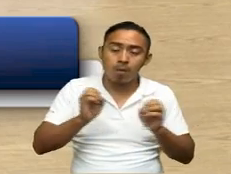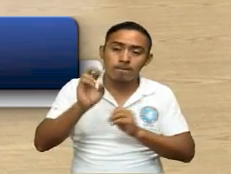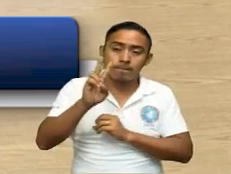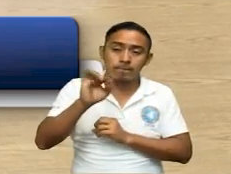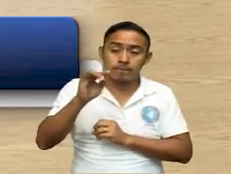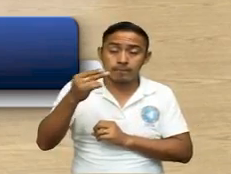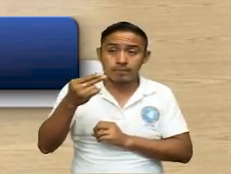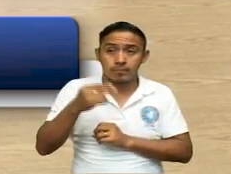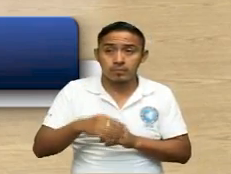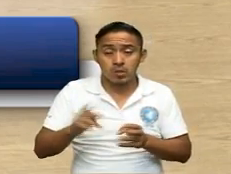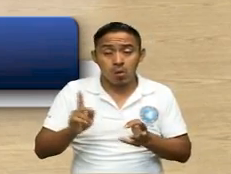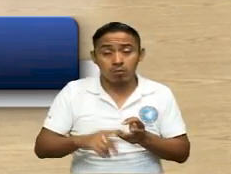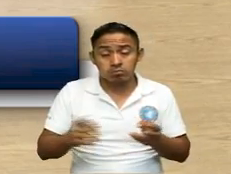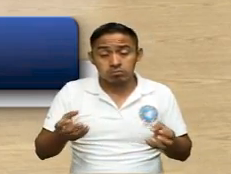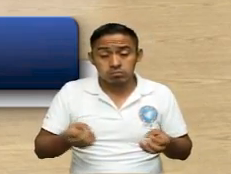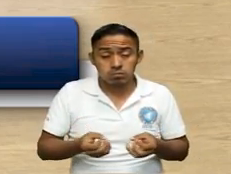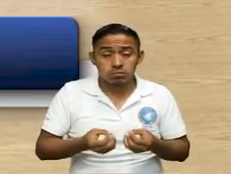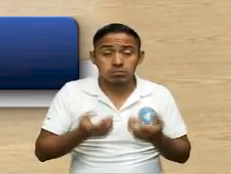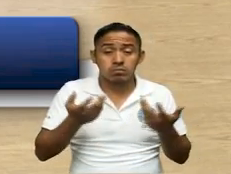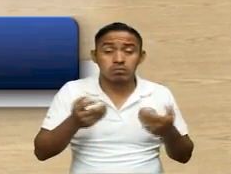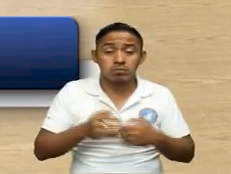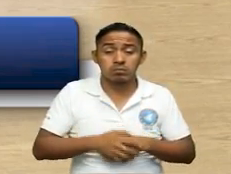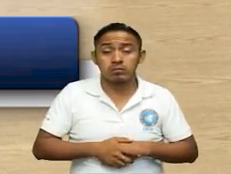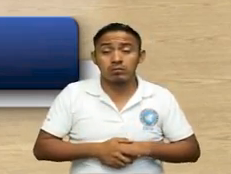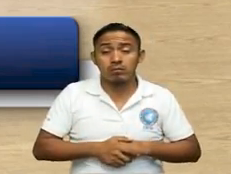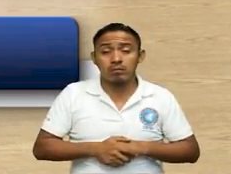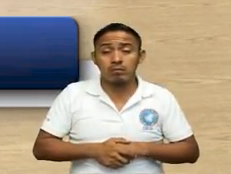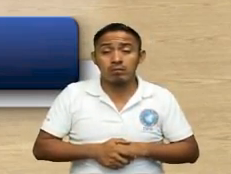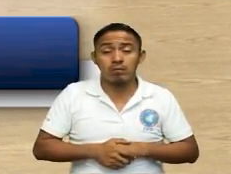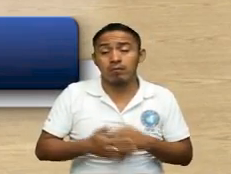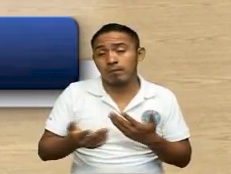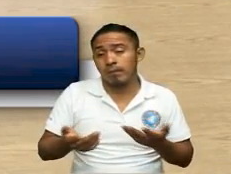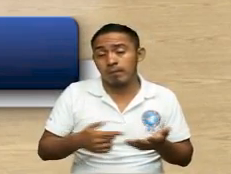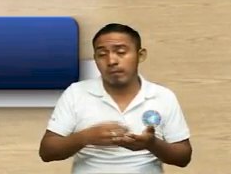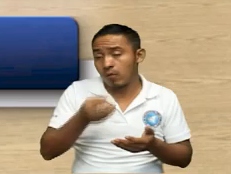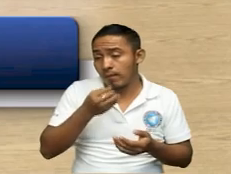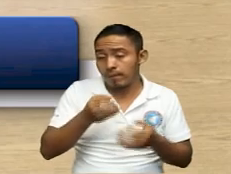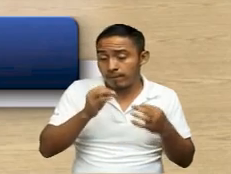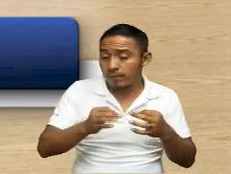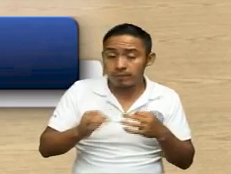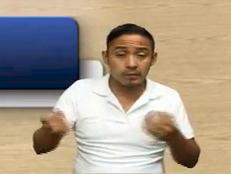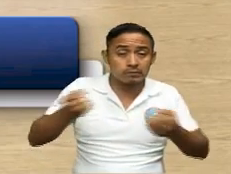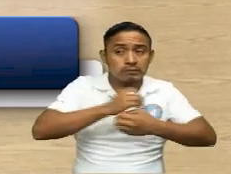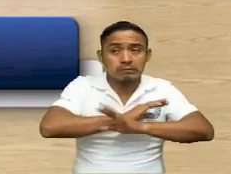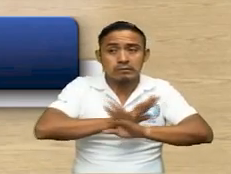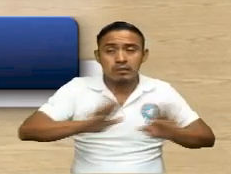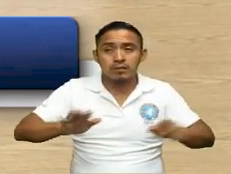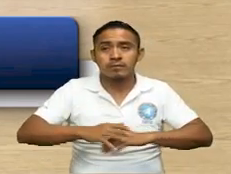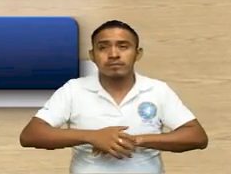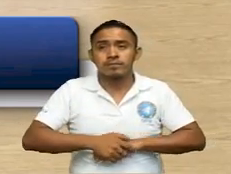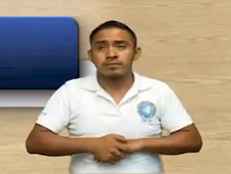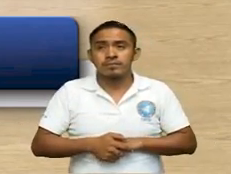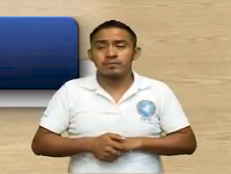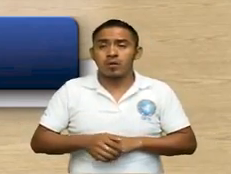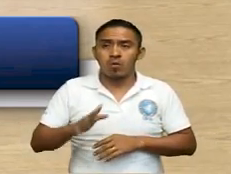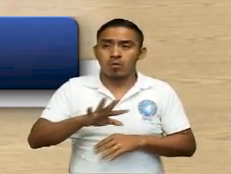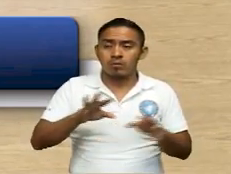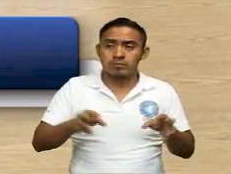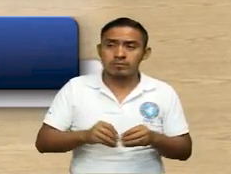pacientes que tienen cáncer, o aquellos pacientes desnutridos, por ejemplo, que no están alimentándose bien. Entonces, todo ello hacen